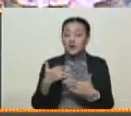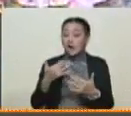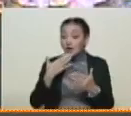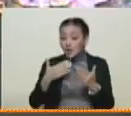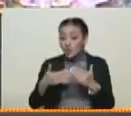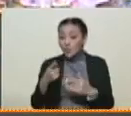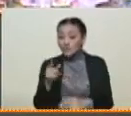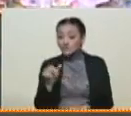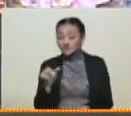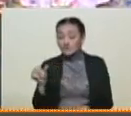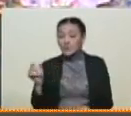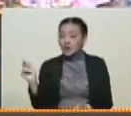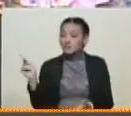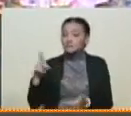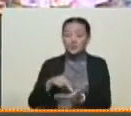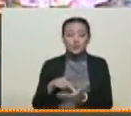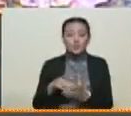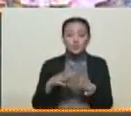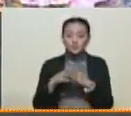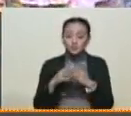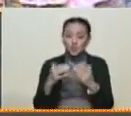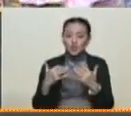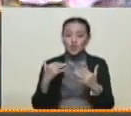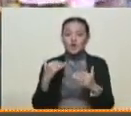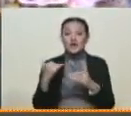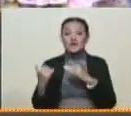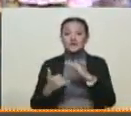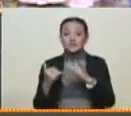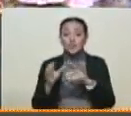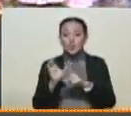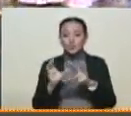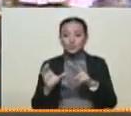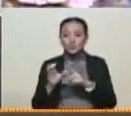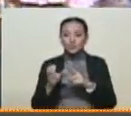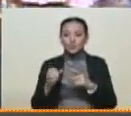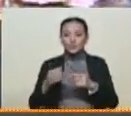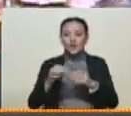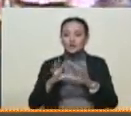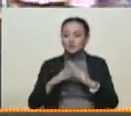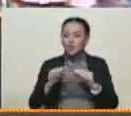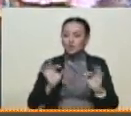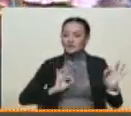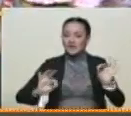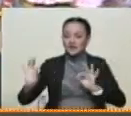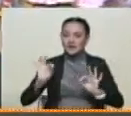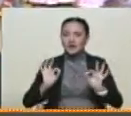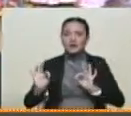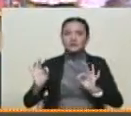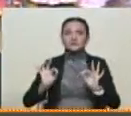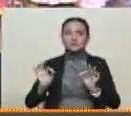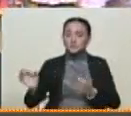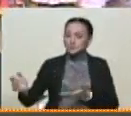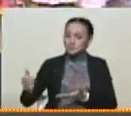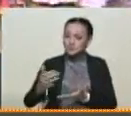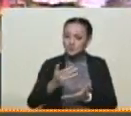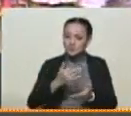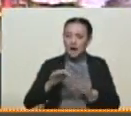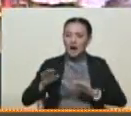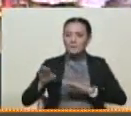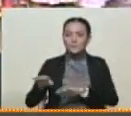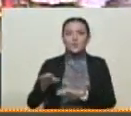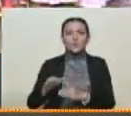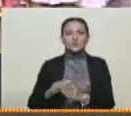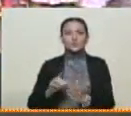cuando lleguemos, tenemos que reconstruir el Instituto de Cultura, abrir todos los teatros, recuperar el apoyo a todos nuestros